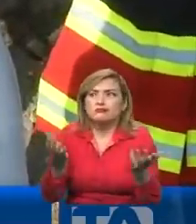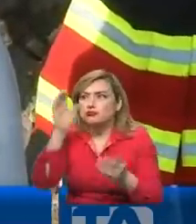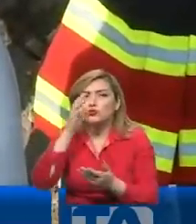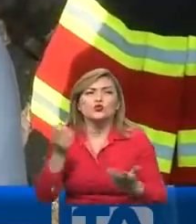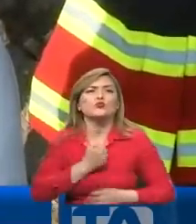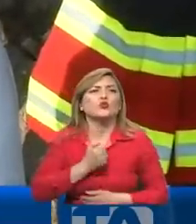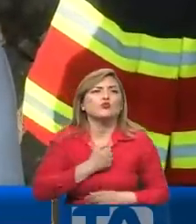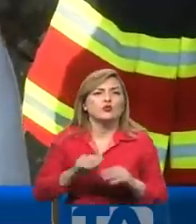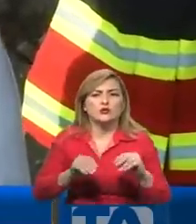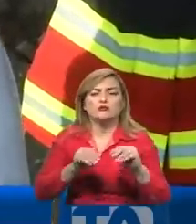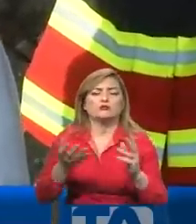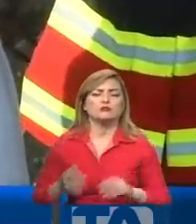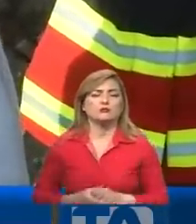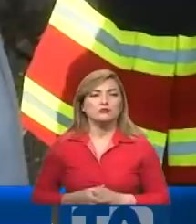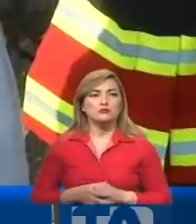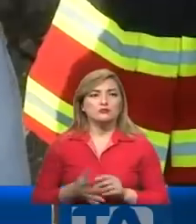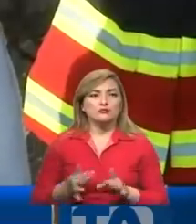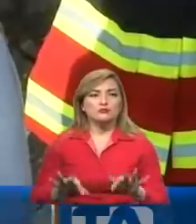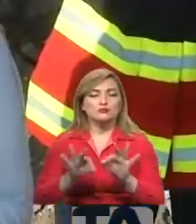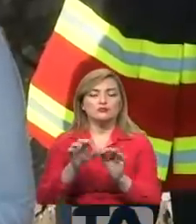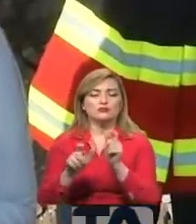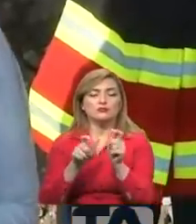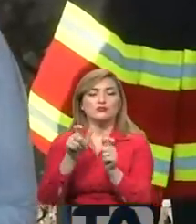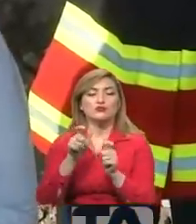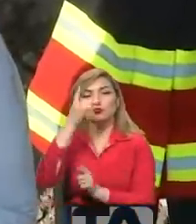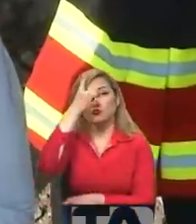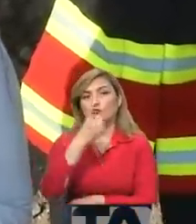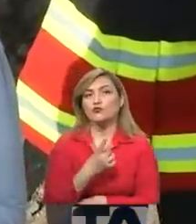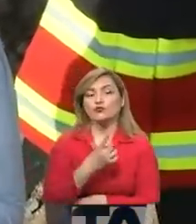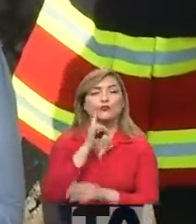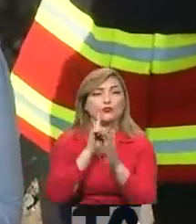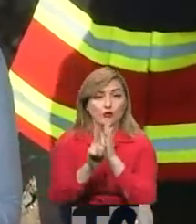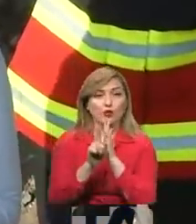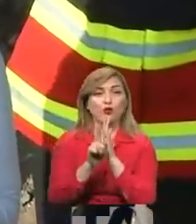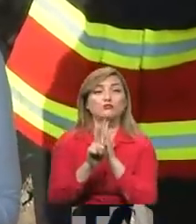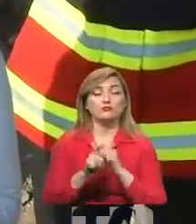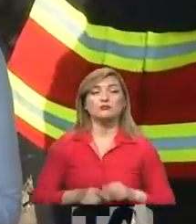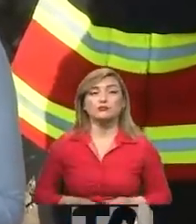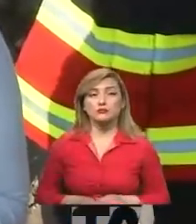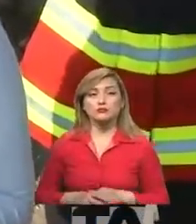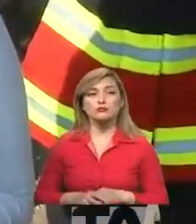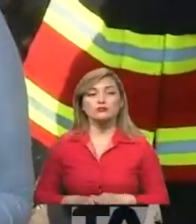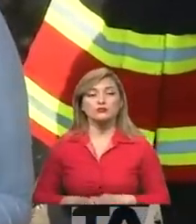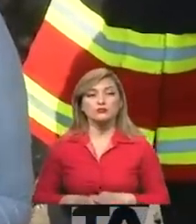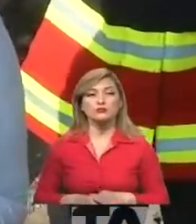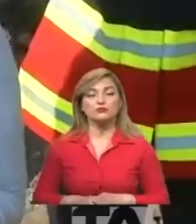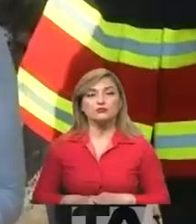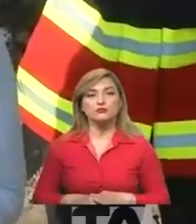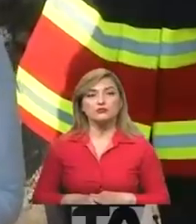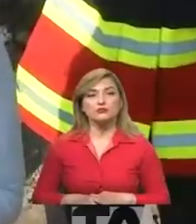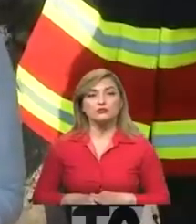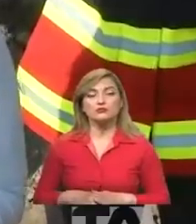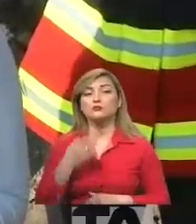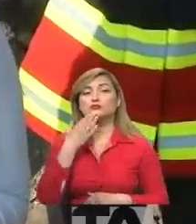Es importante también, los vecinos han decidido denunciar este tema para ver, bueno, cómo